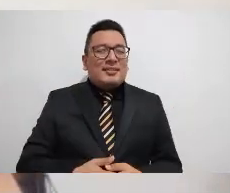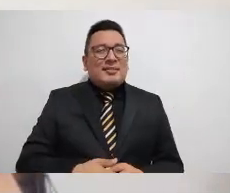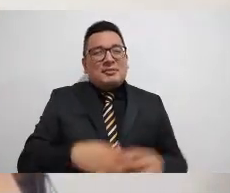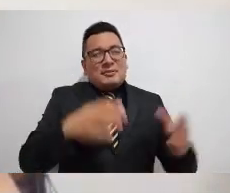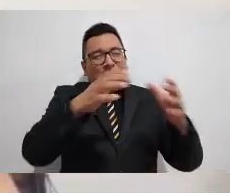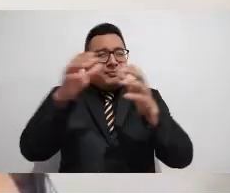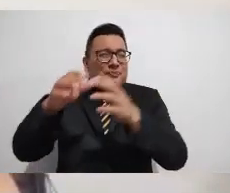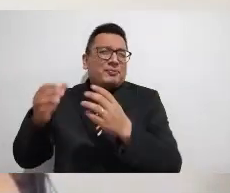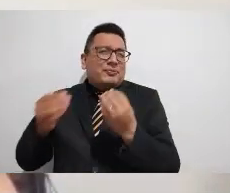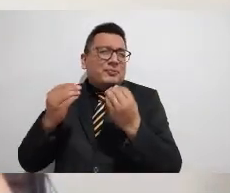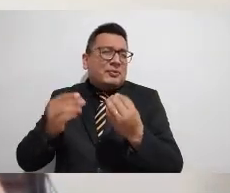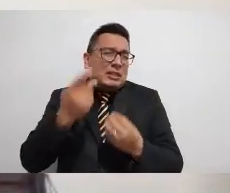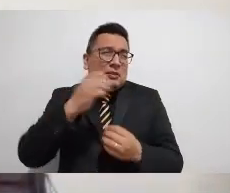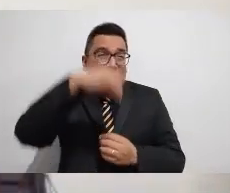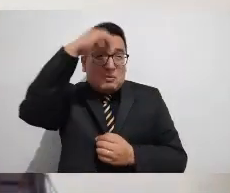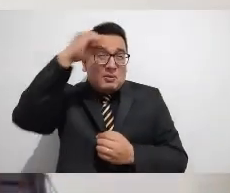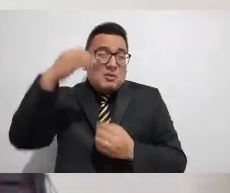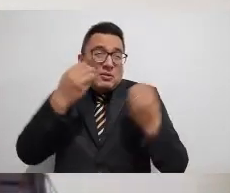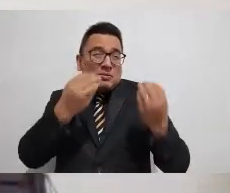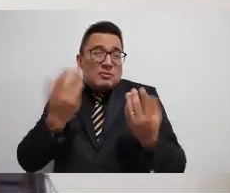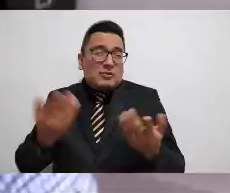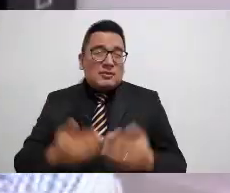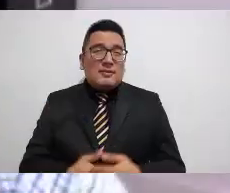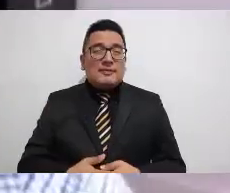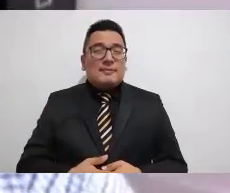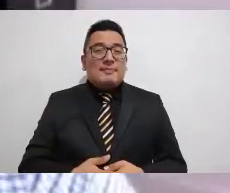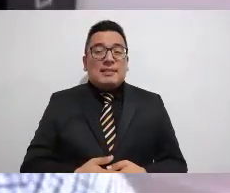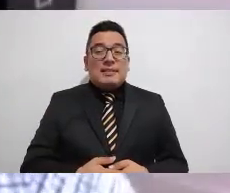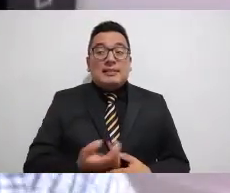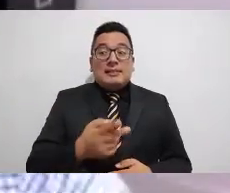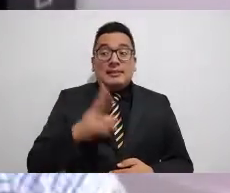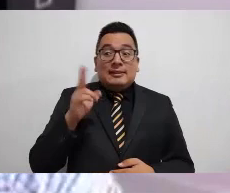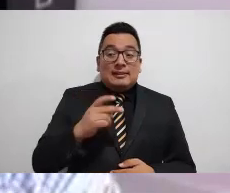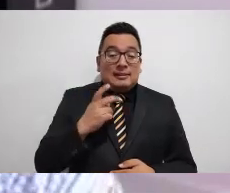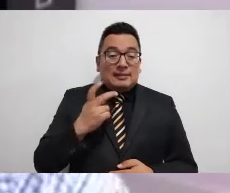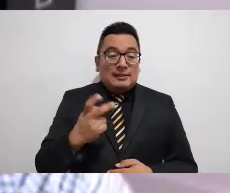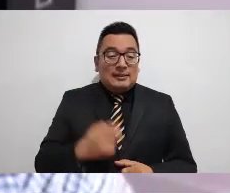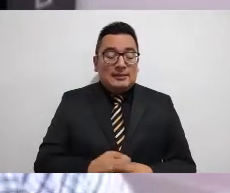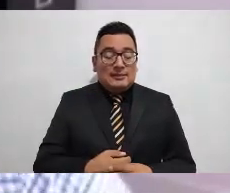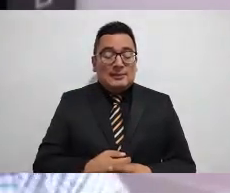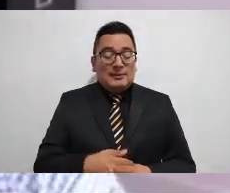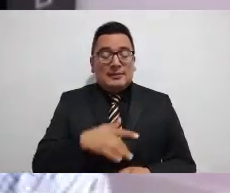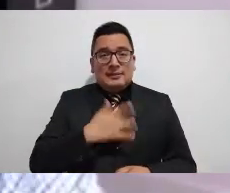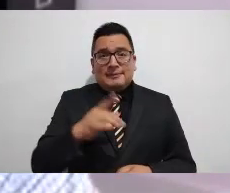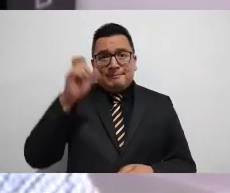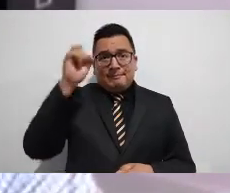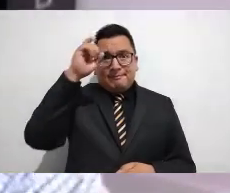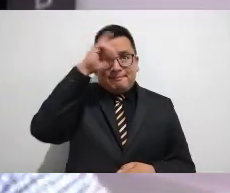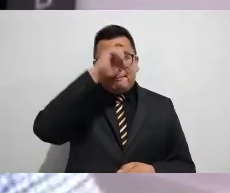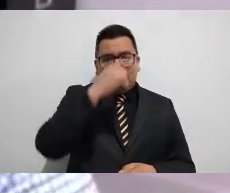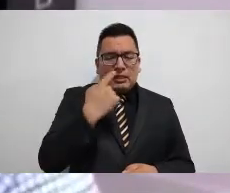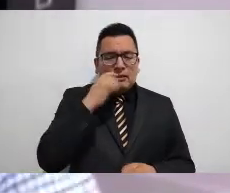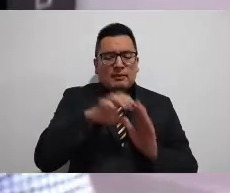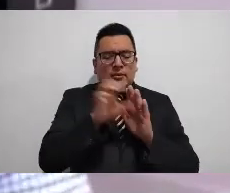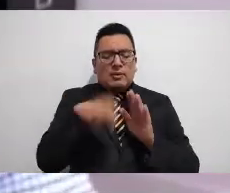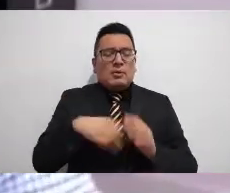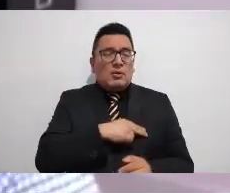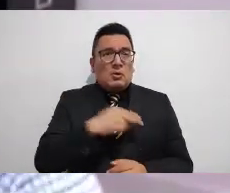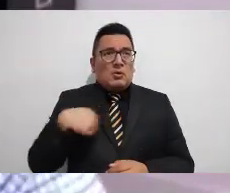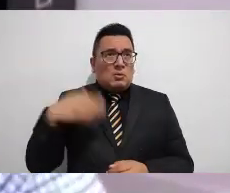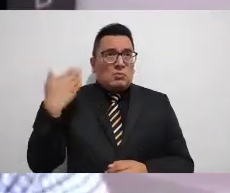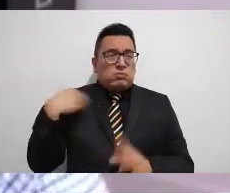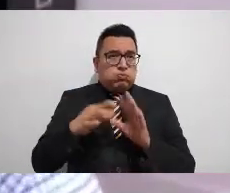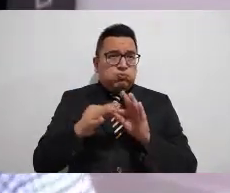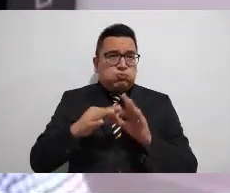este ejercicio, ¿no? Pues sí, es una situación bastante compleja en algunos casos. Ya hablábamos un poco de las